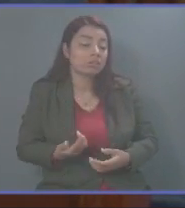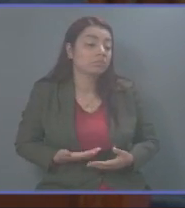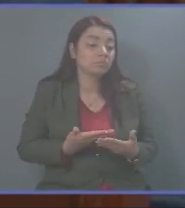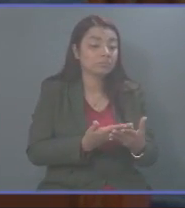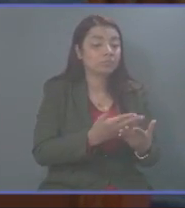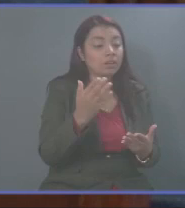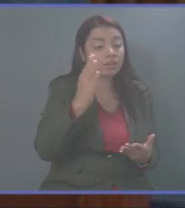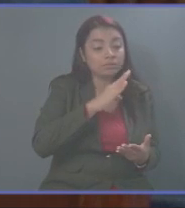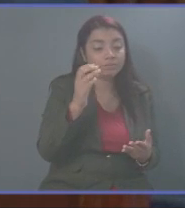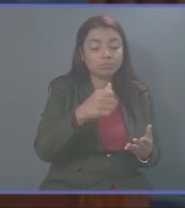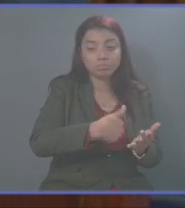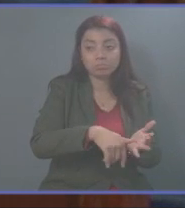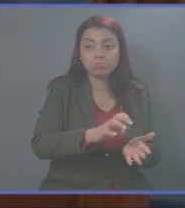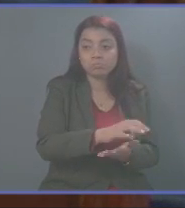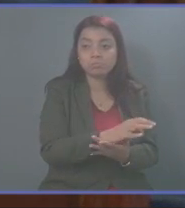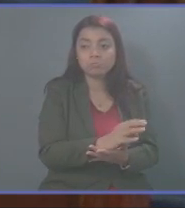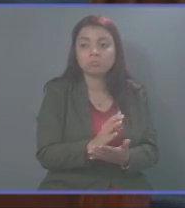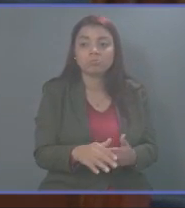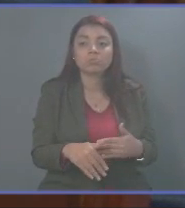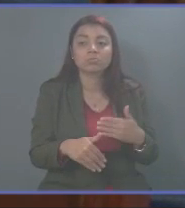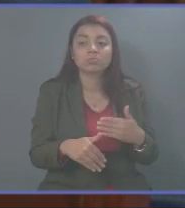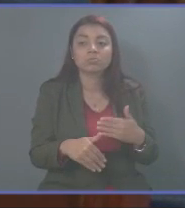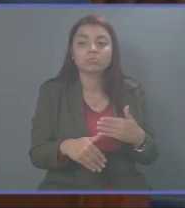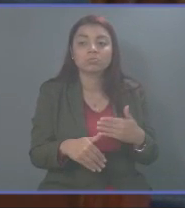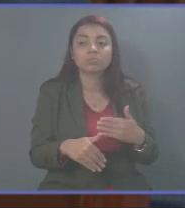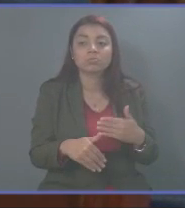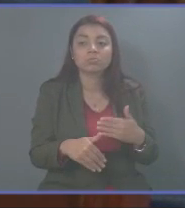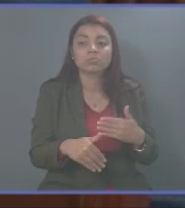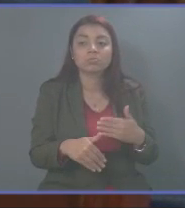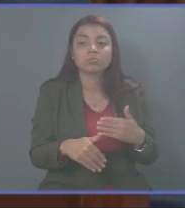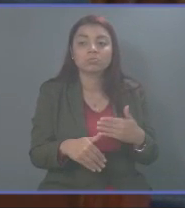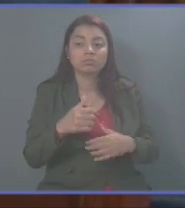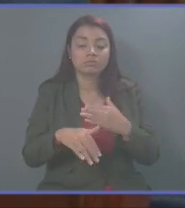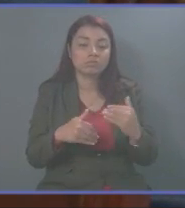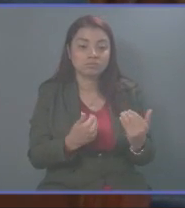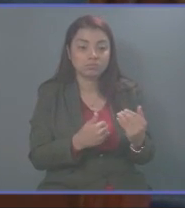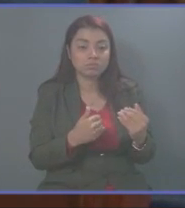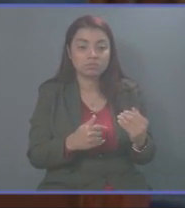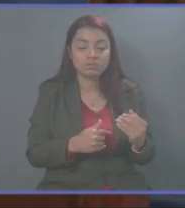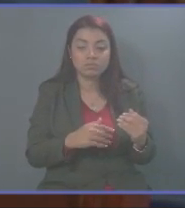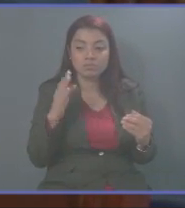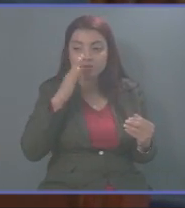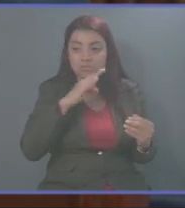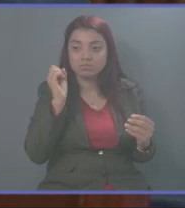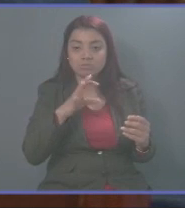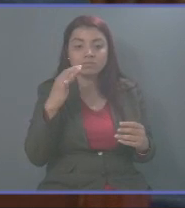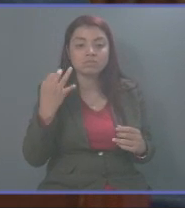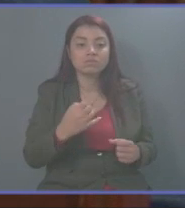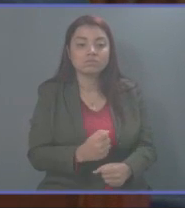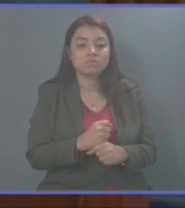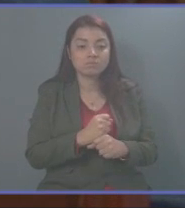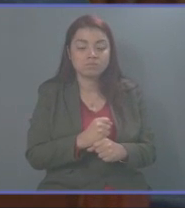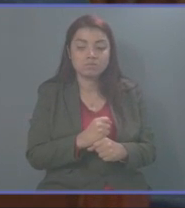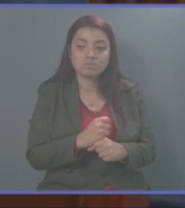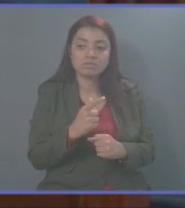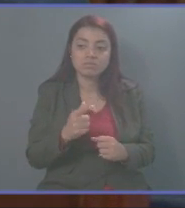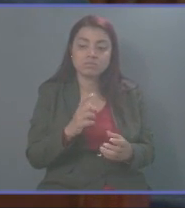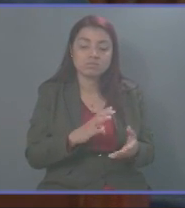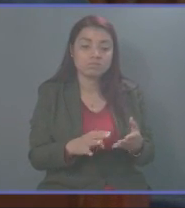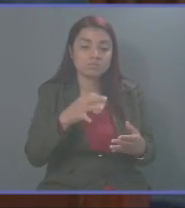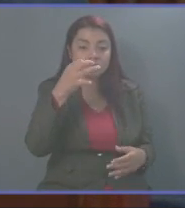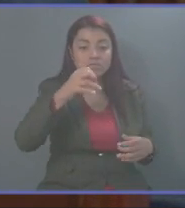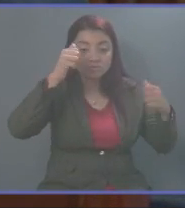servicio de recolección municipal, sino a terceros para su correspondiente tratamiento o disposición final, deberán asegurarse que estos cuenten con la